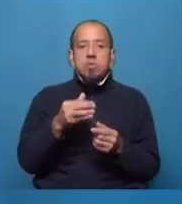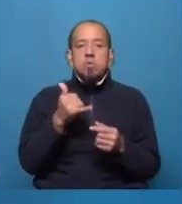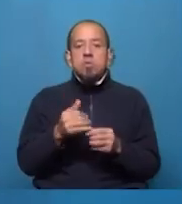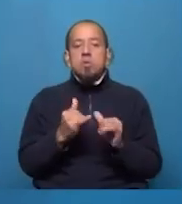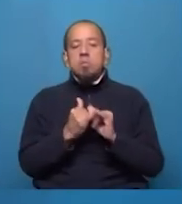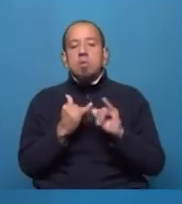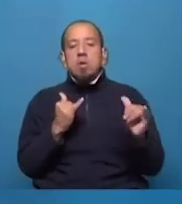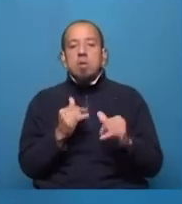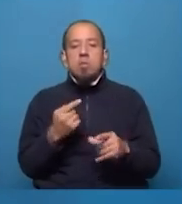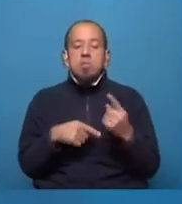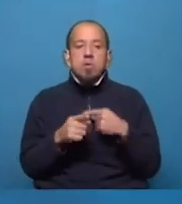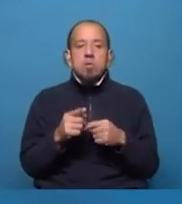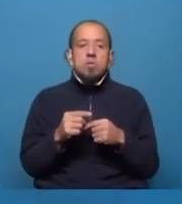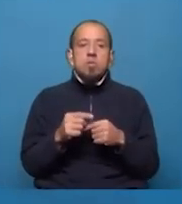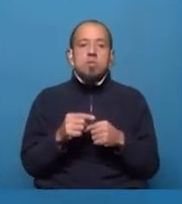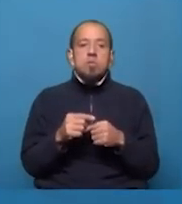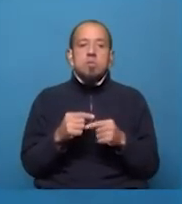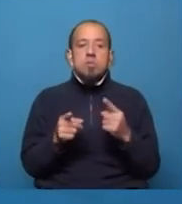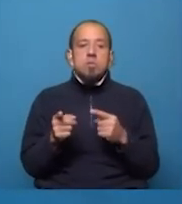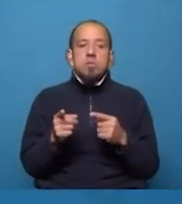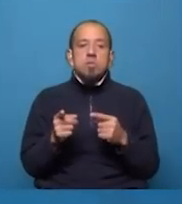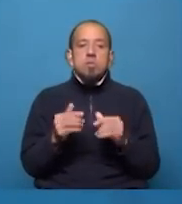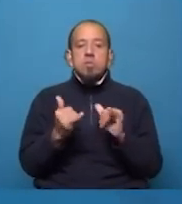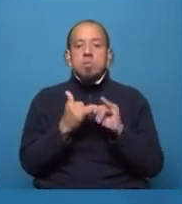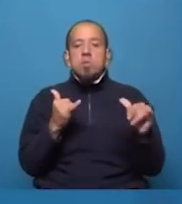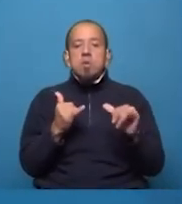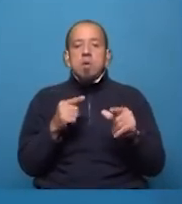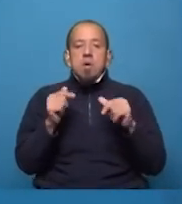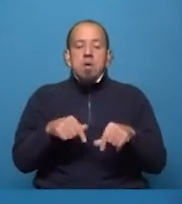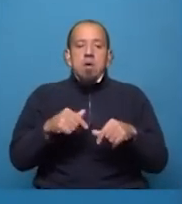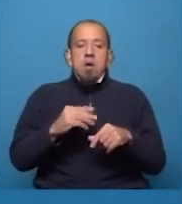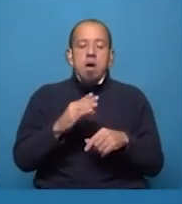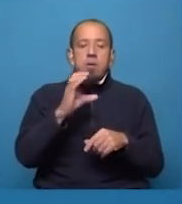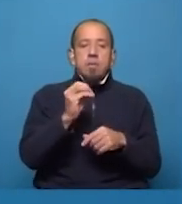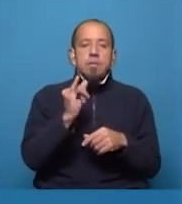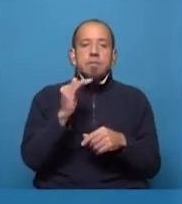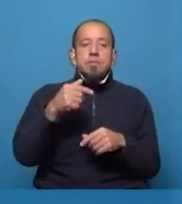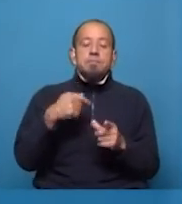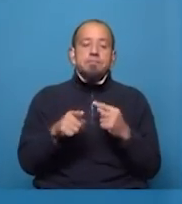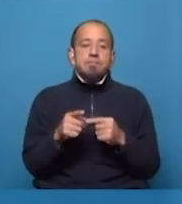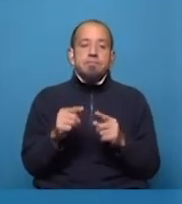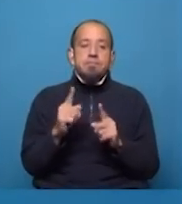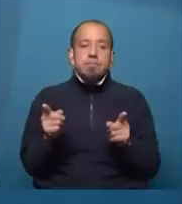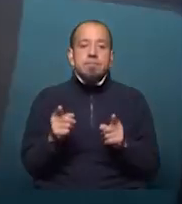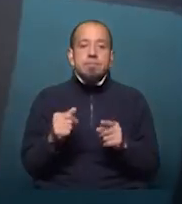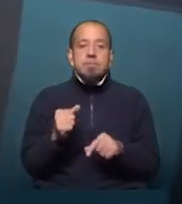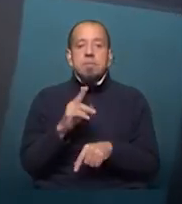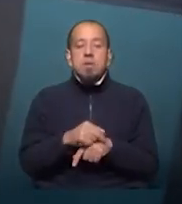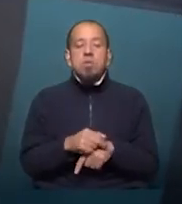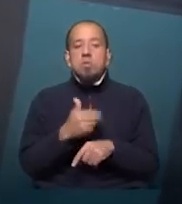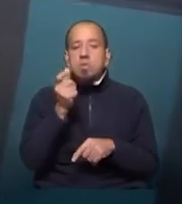mes y tienen declaraciones Pero bueno nadie pone en un mail está la cuenta de las coimas este usan palabras